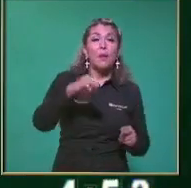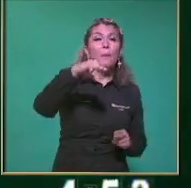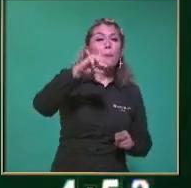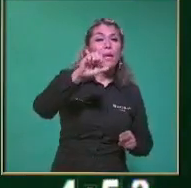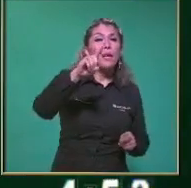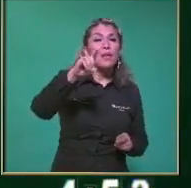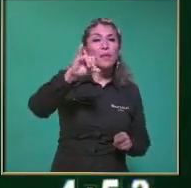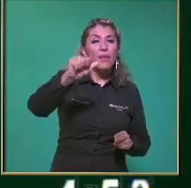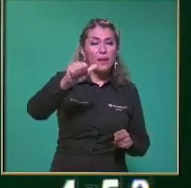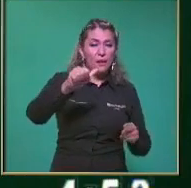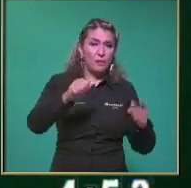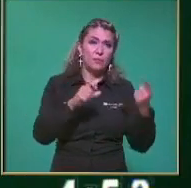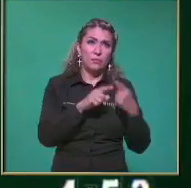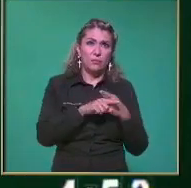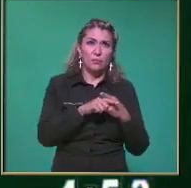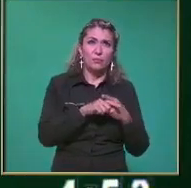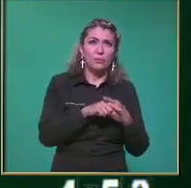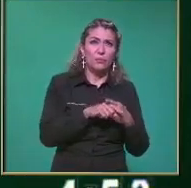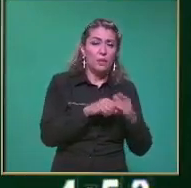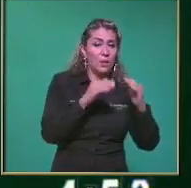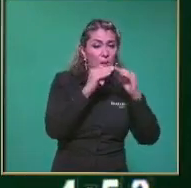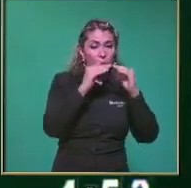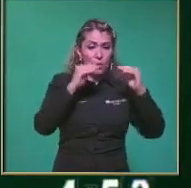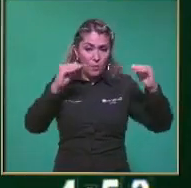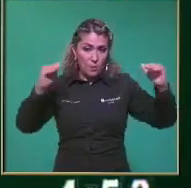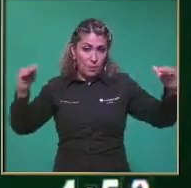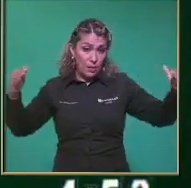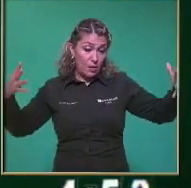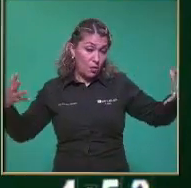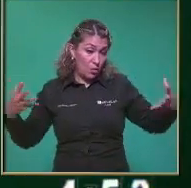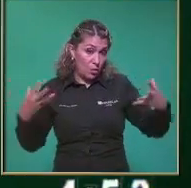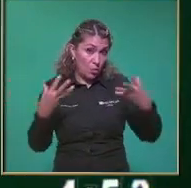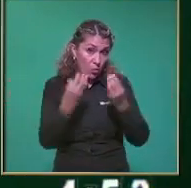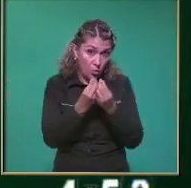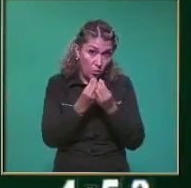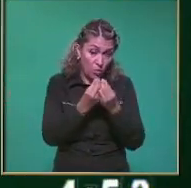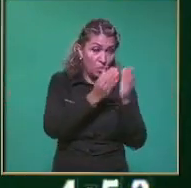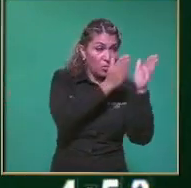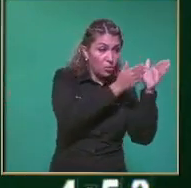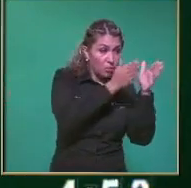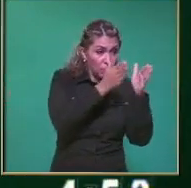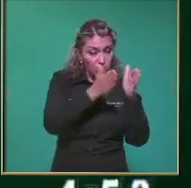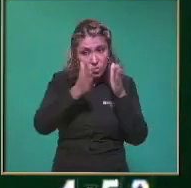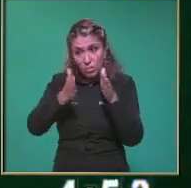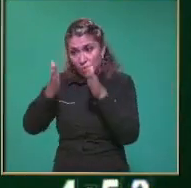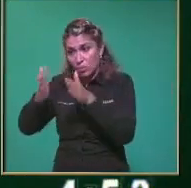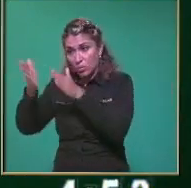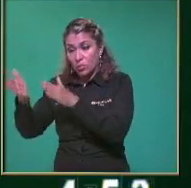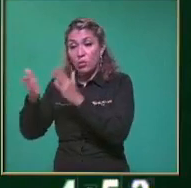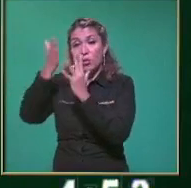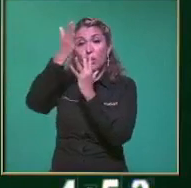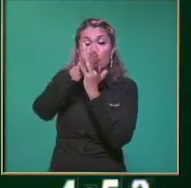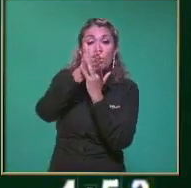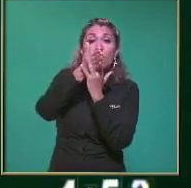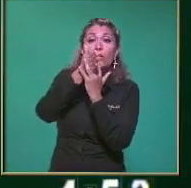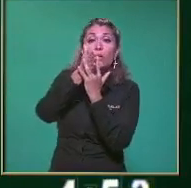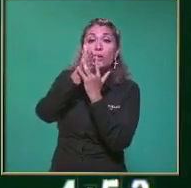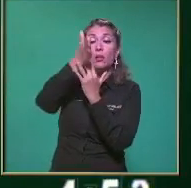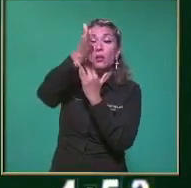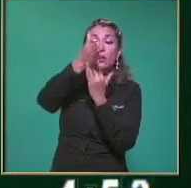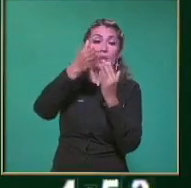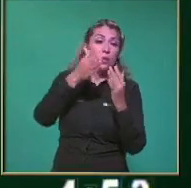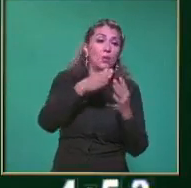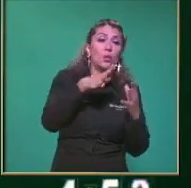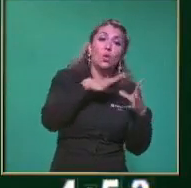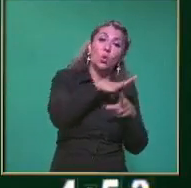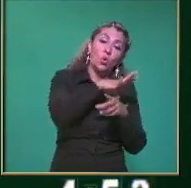media aritmética? La media aritmética es el promedio de los datos a analizar. En este caso, la media aritmética es sumar todos